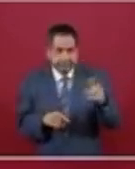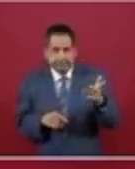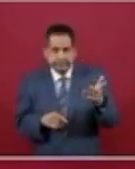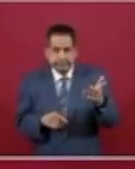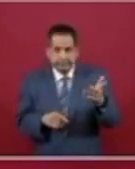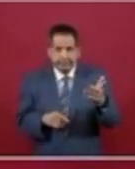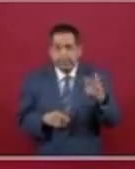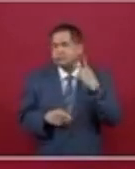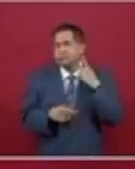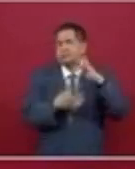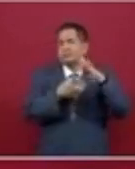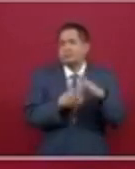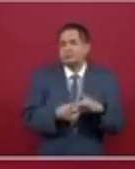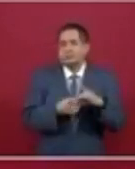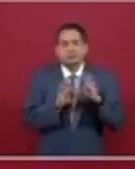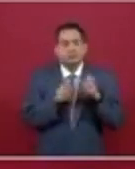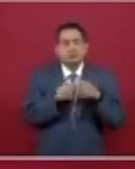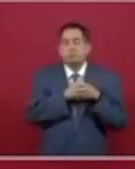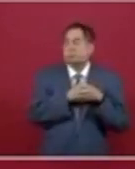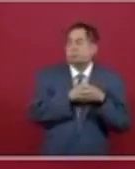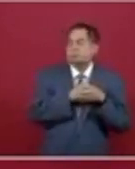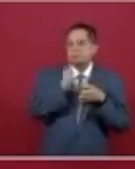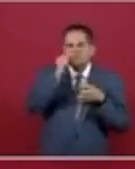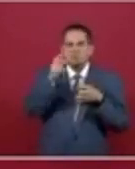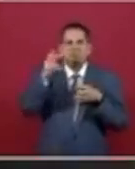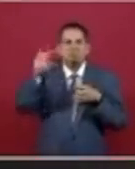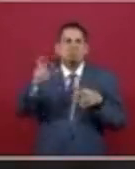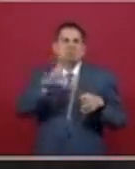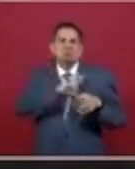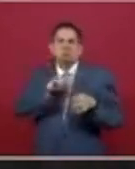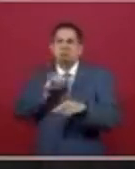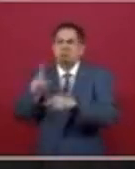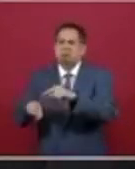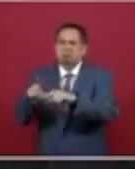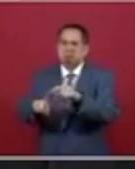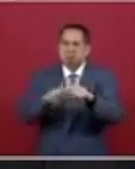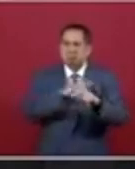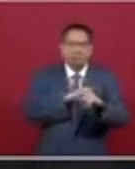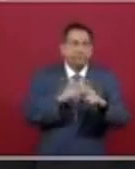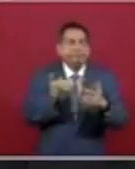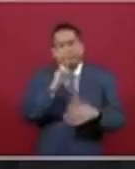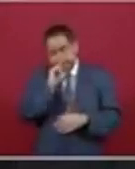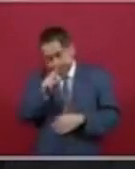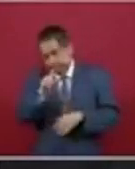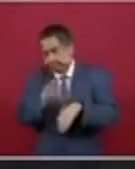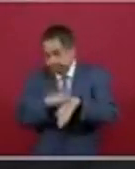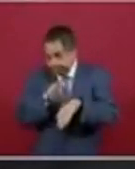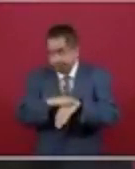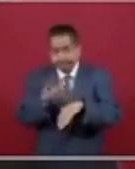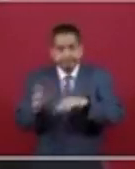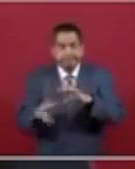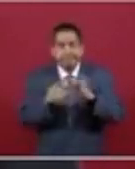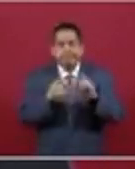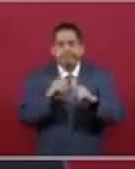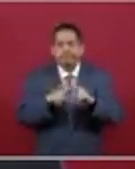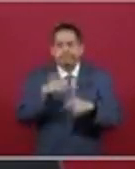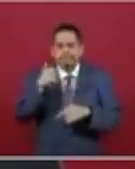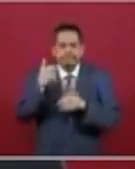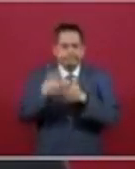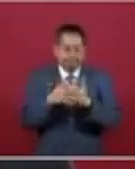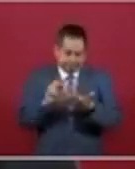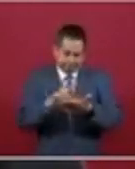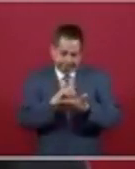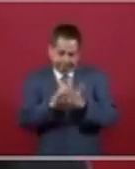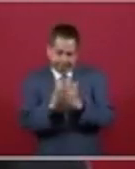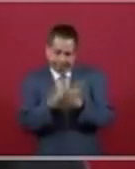a la política de privatizaciones. El presidente puntualizó que se necesitan los negocios con el sector privado con beneficios para la